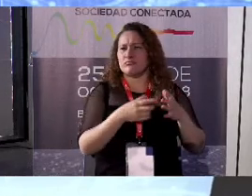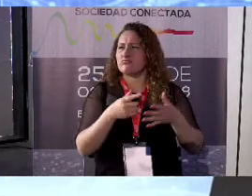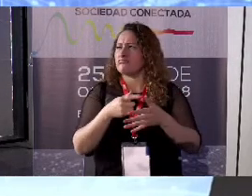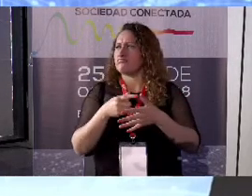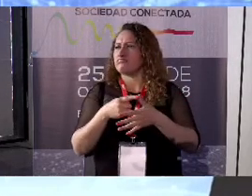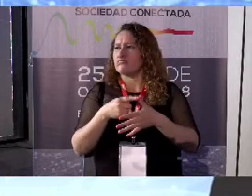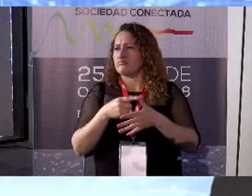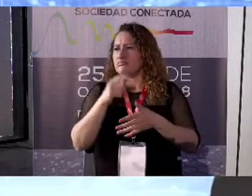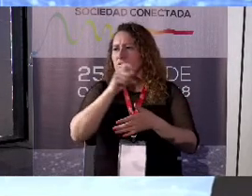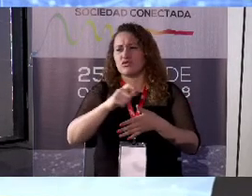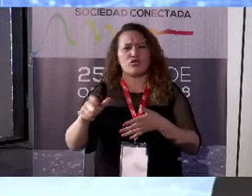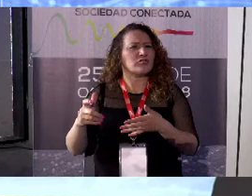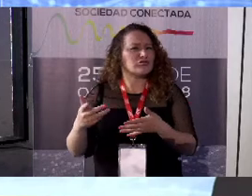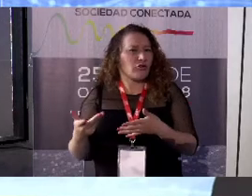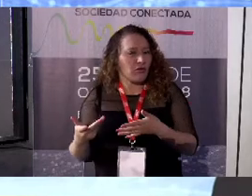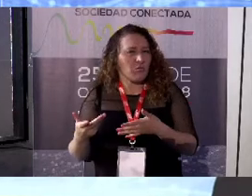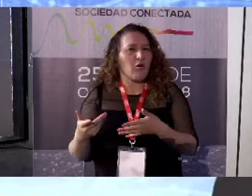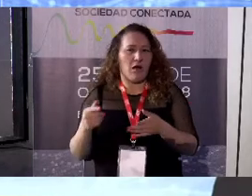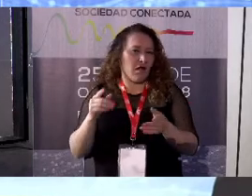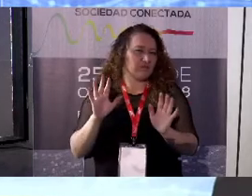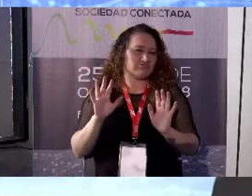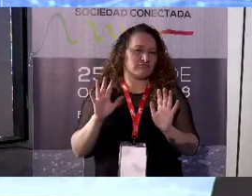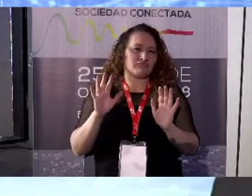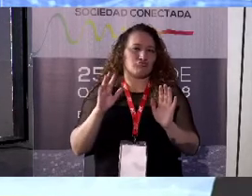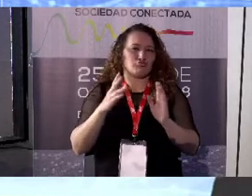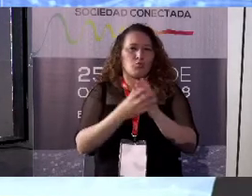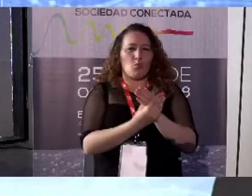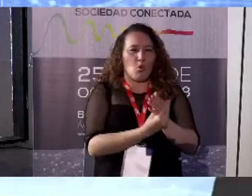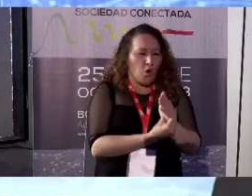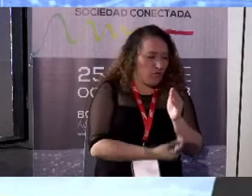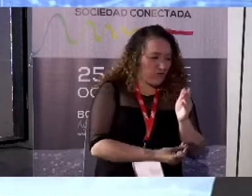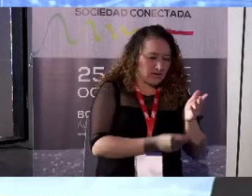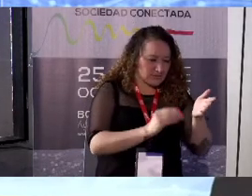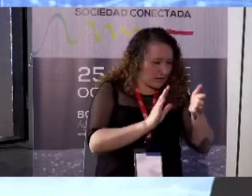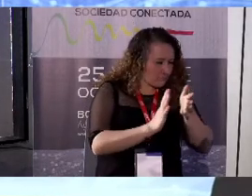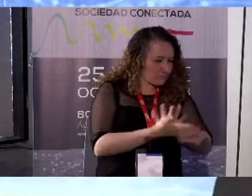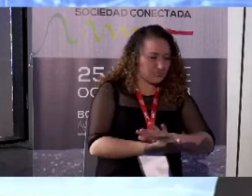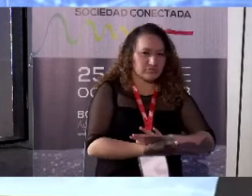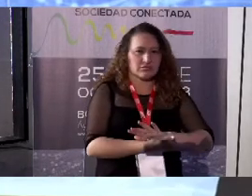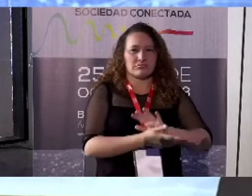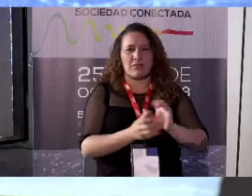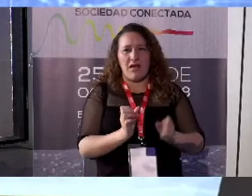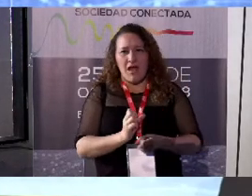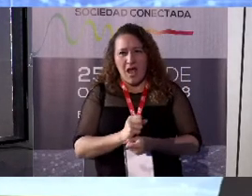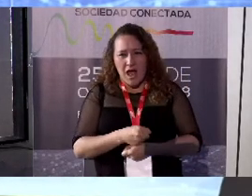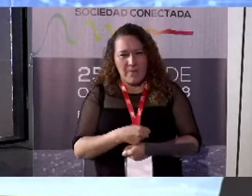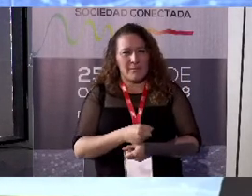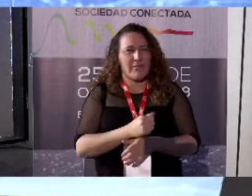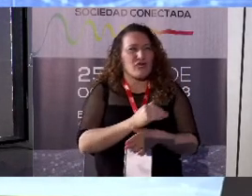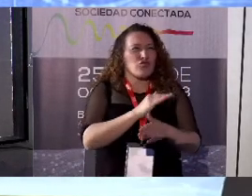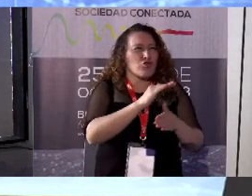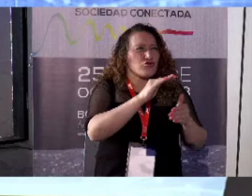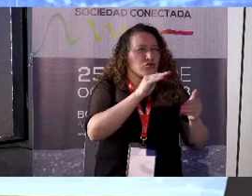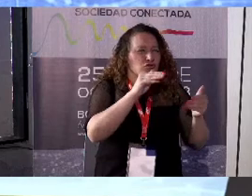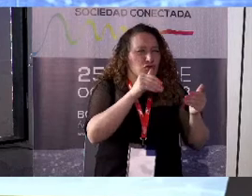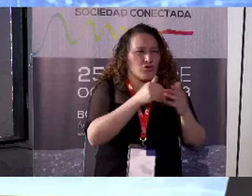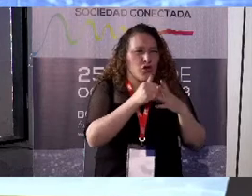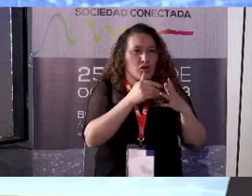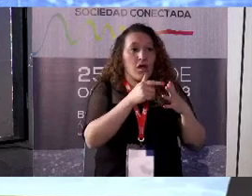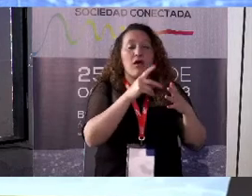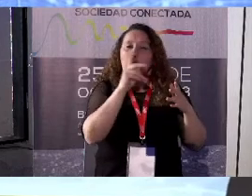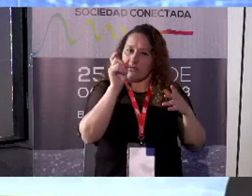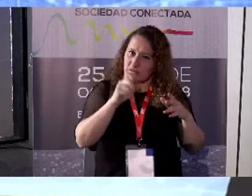objetivo número uno poner fin a la Pobreza y el hambre en todas sus formas y dimensiones este